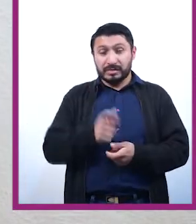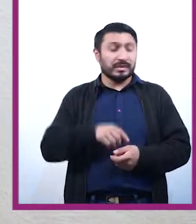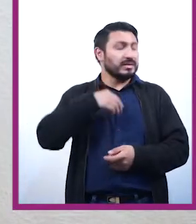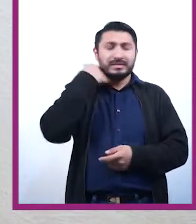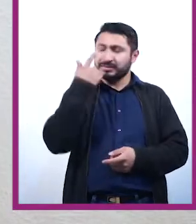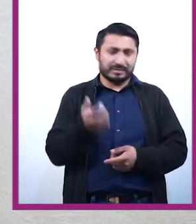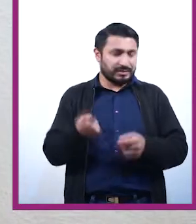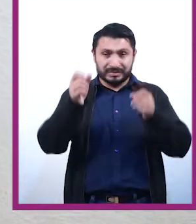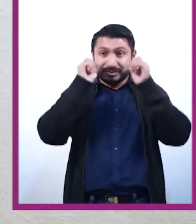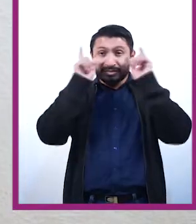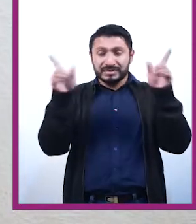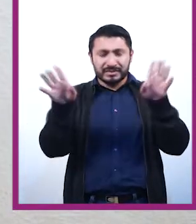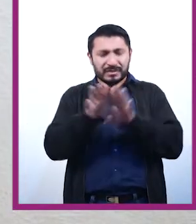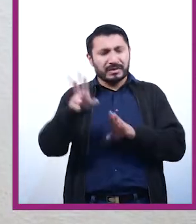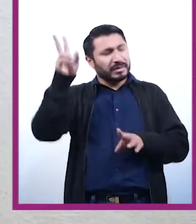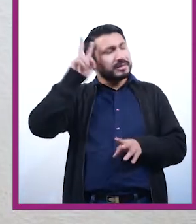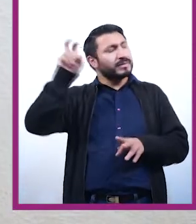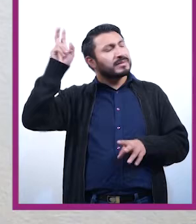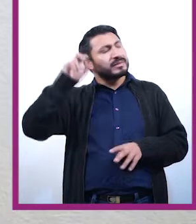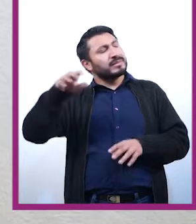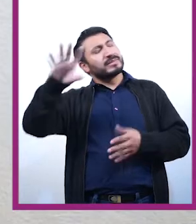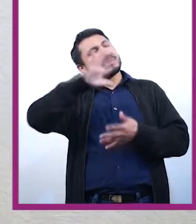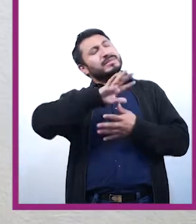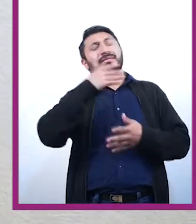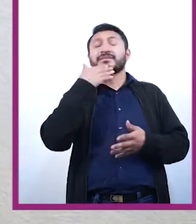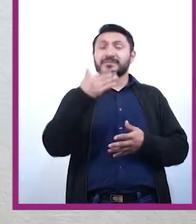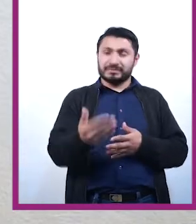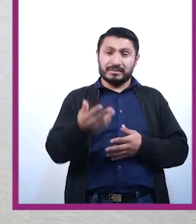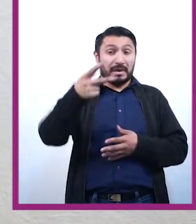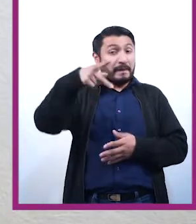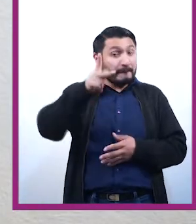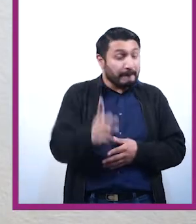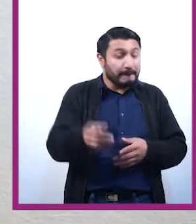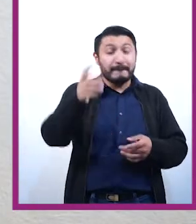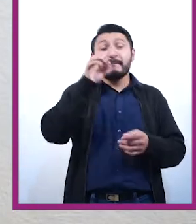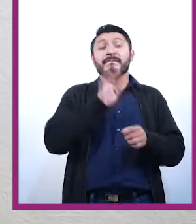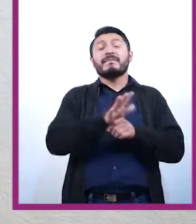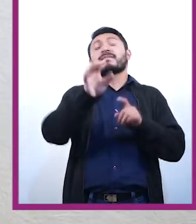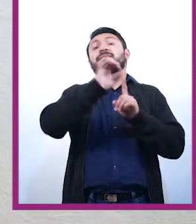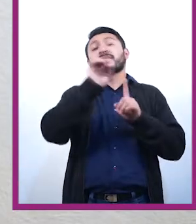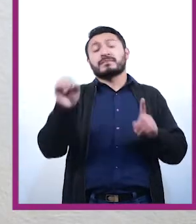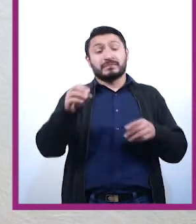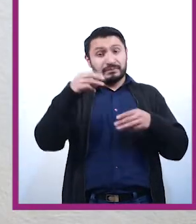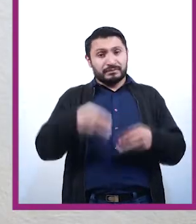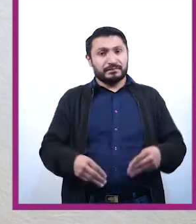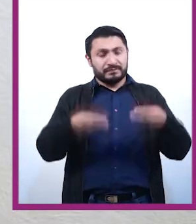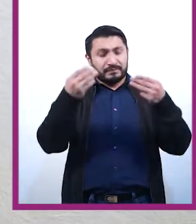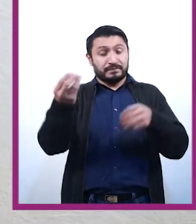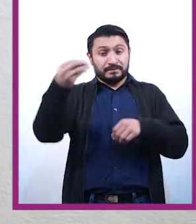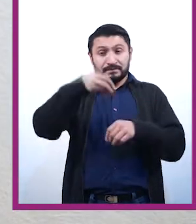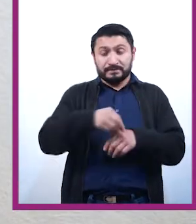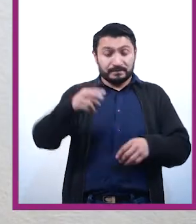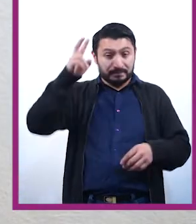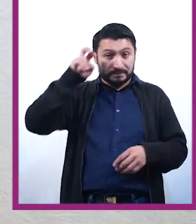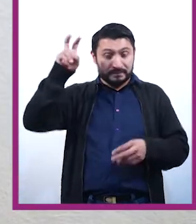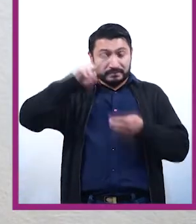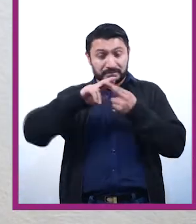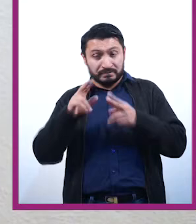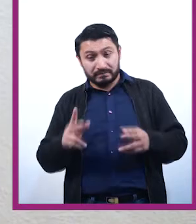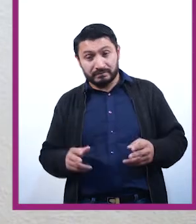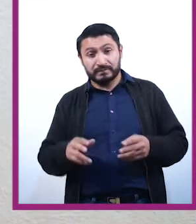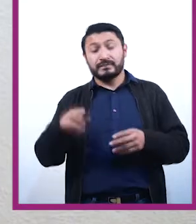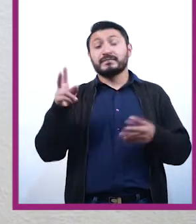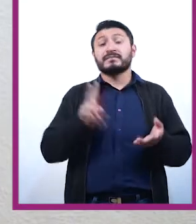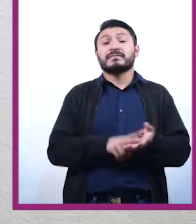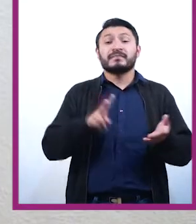quería despertar del placentero sueño americano. Pero entonces, la lógica del mercado se impuso al sueño. Los valores